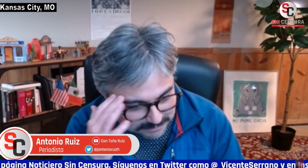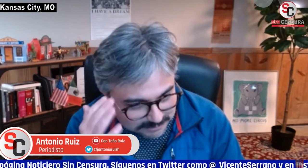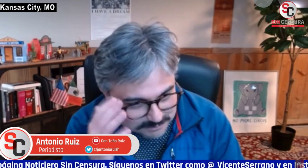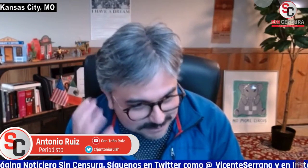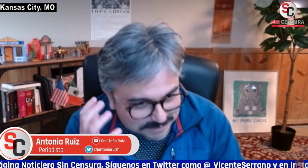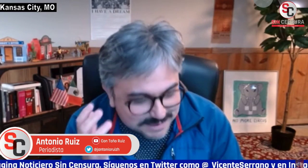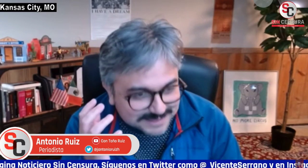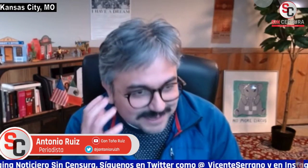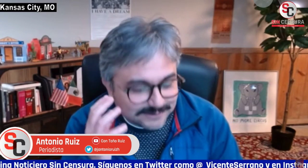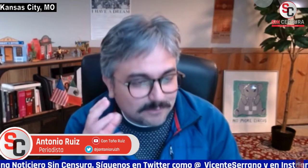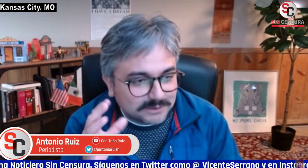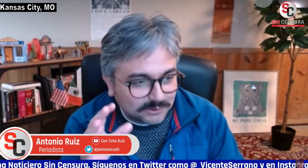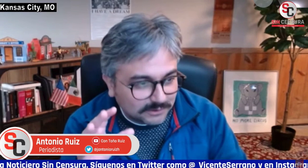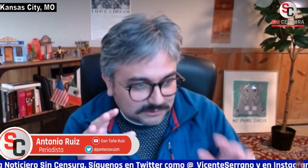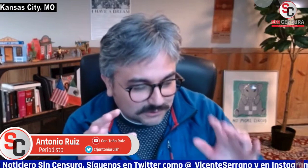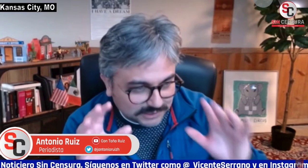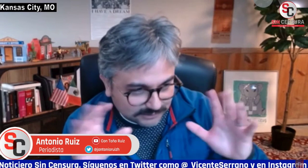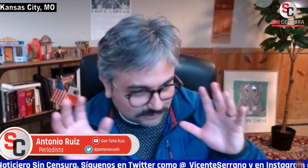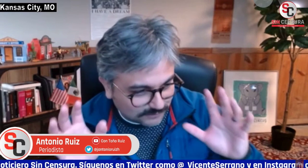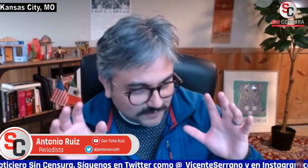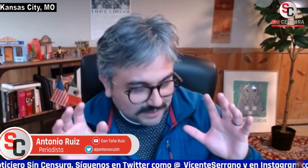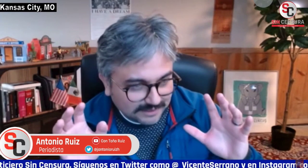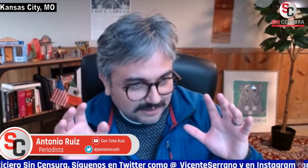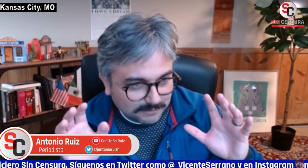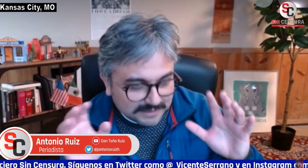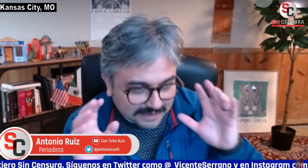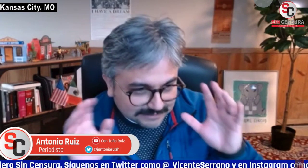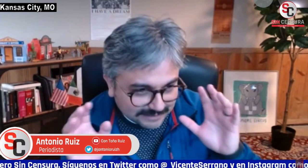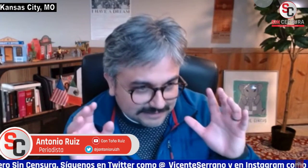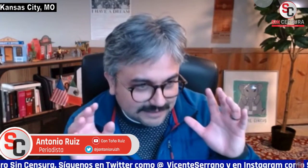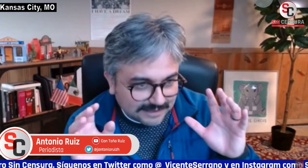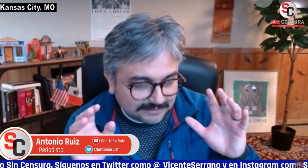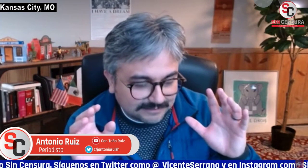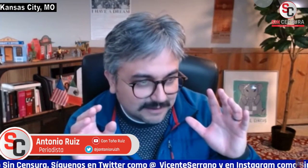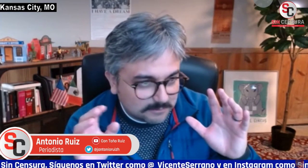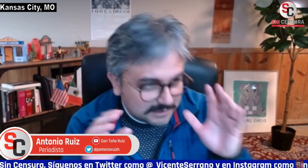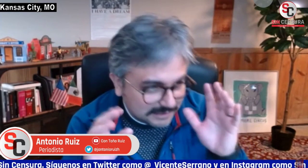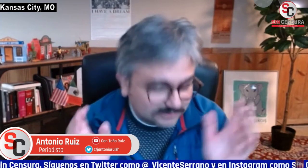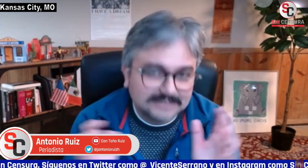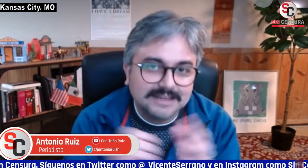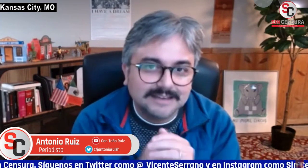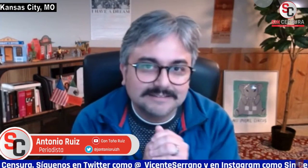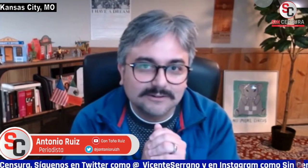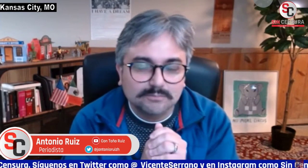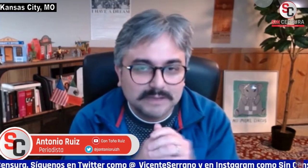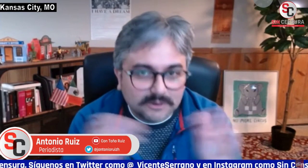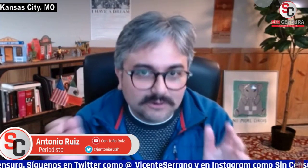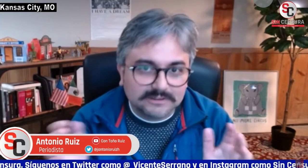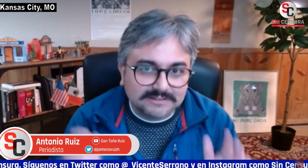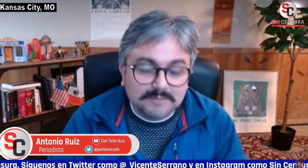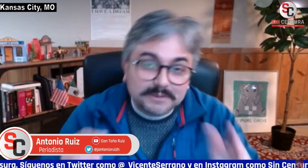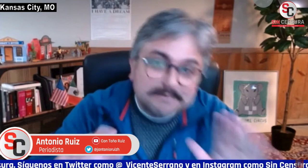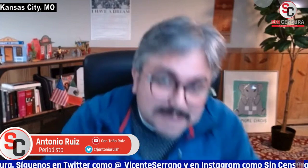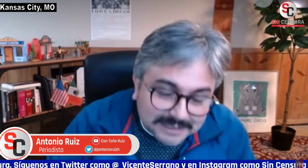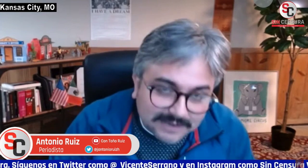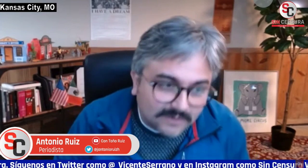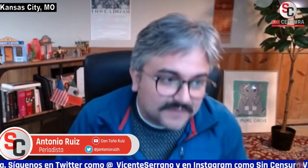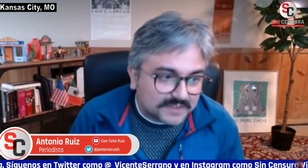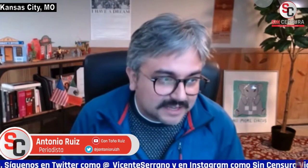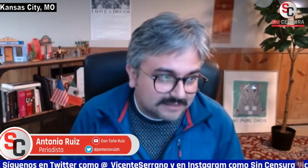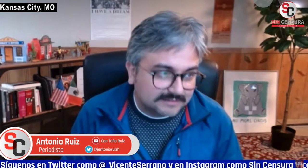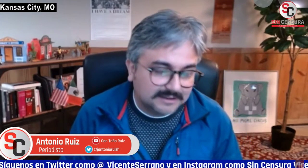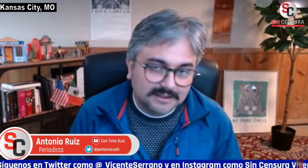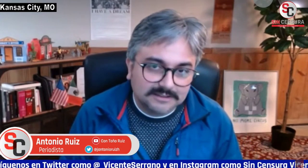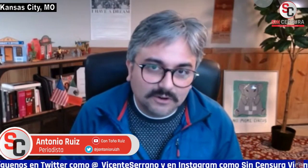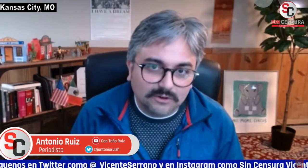En mi mente en ese momento escuché esto. Vienen las críticas, vienen los ataques de los pedorros de siempre en México